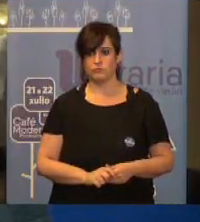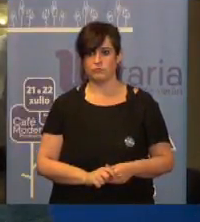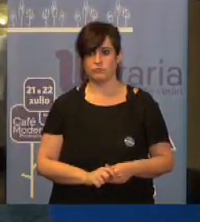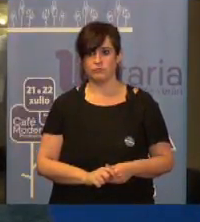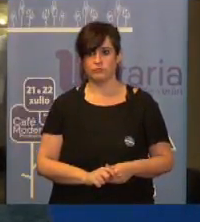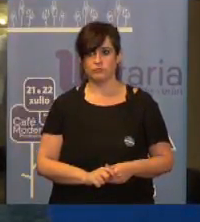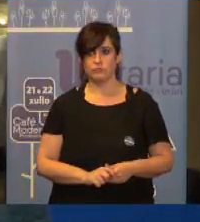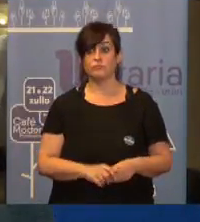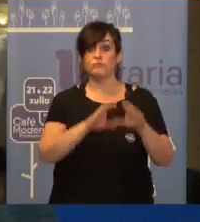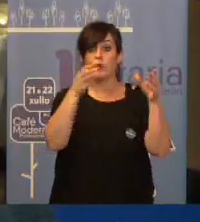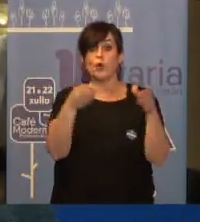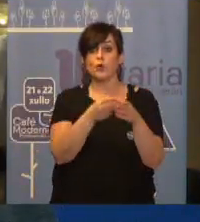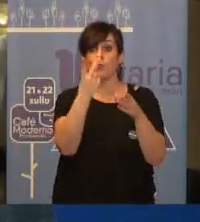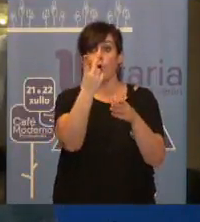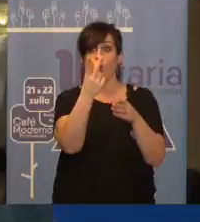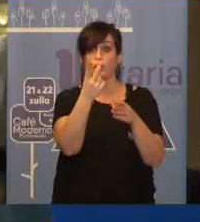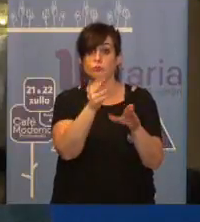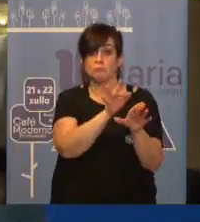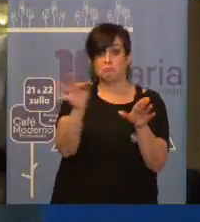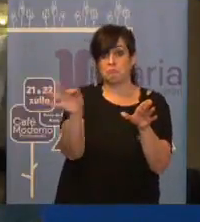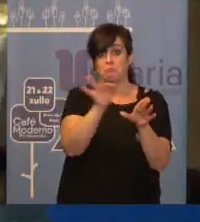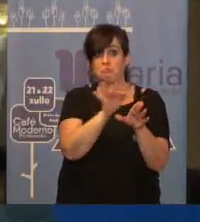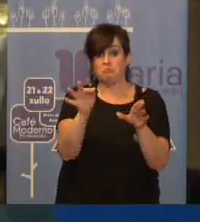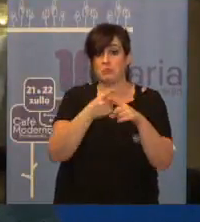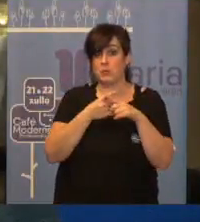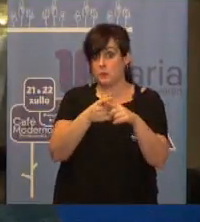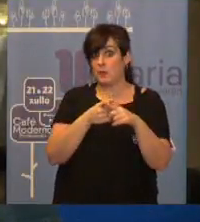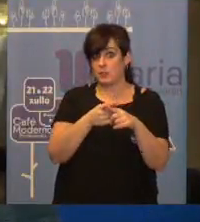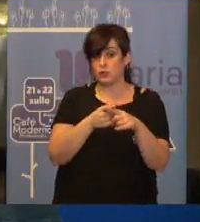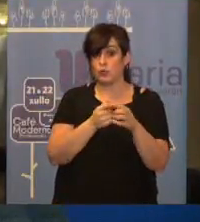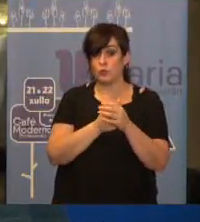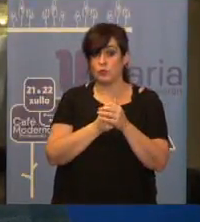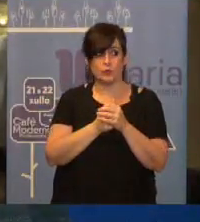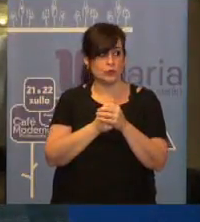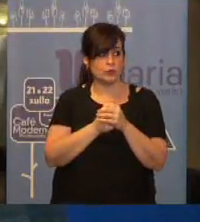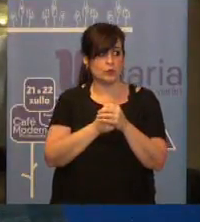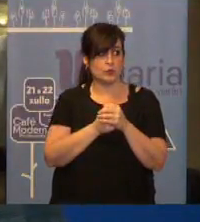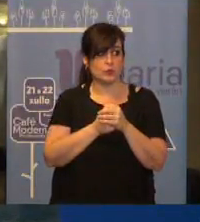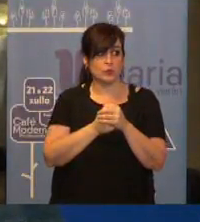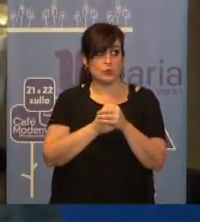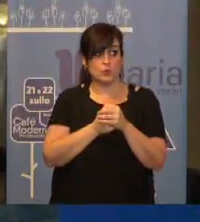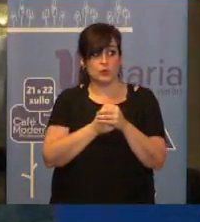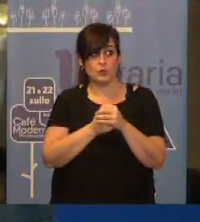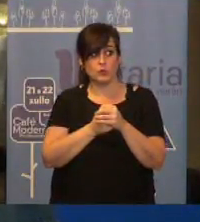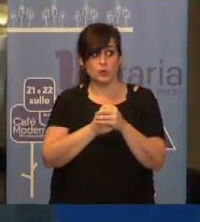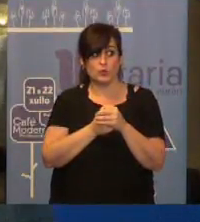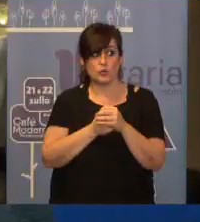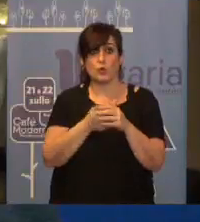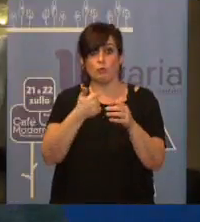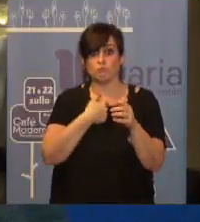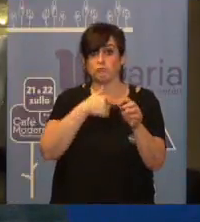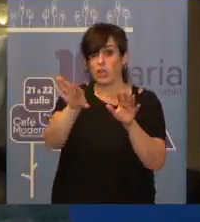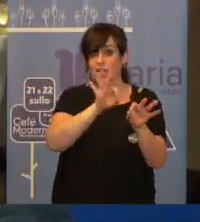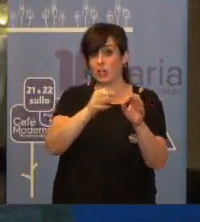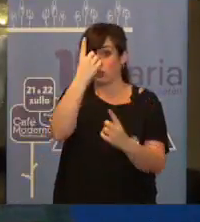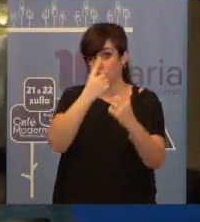O bipartito cometeu, como eu son crítico co bipartito, con algunhas decisións do bipartito, que en